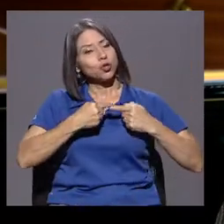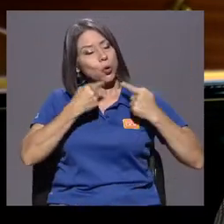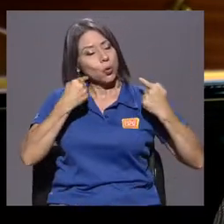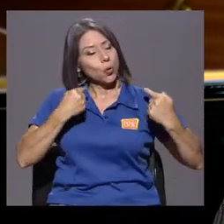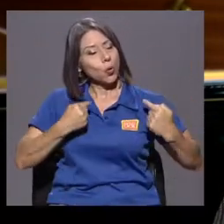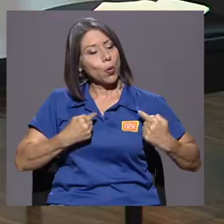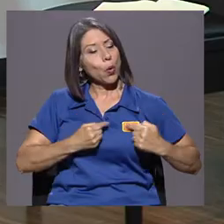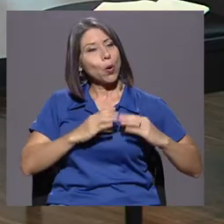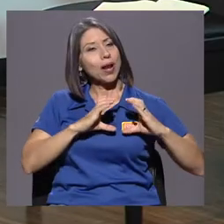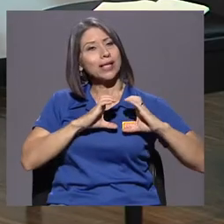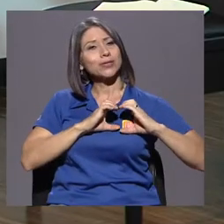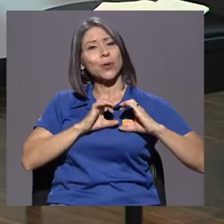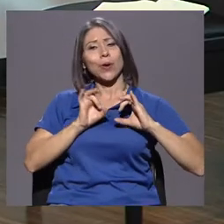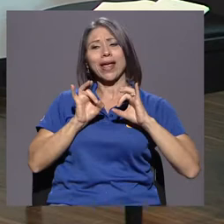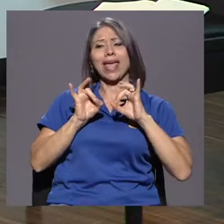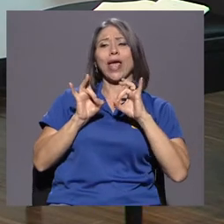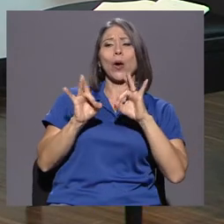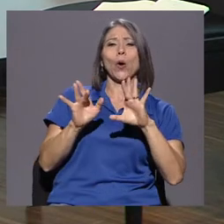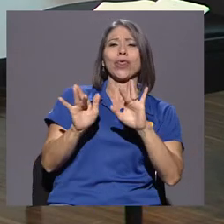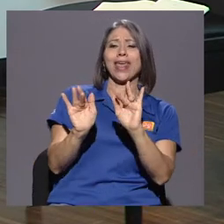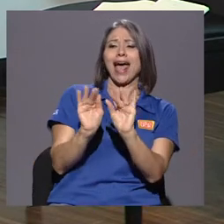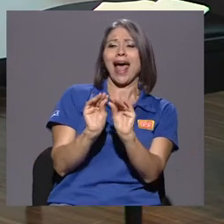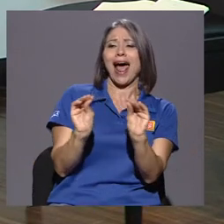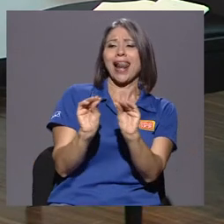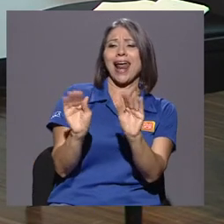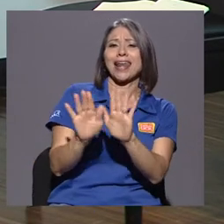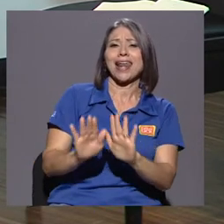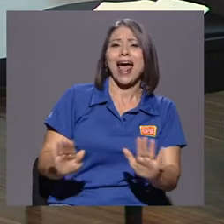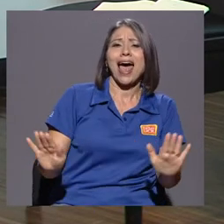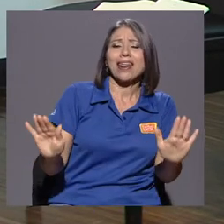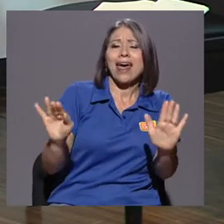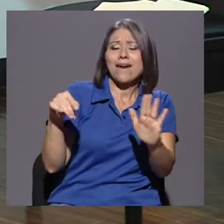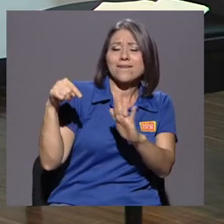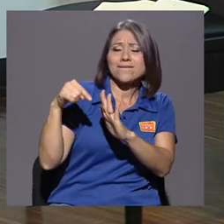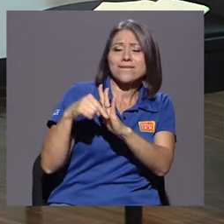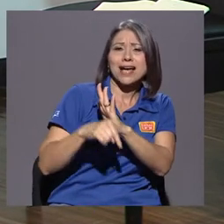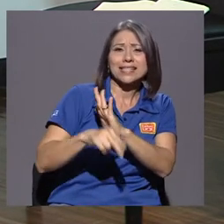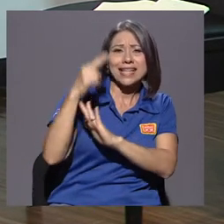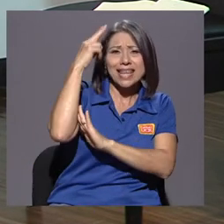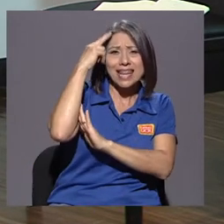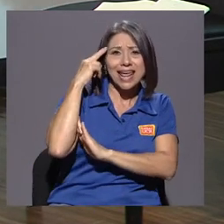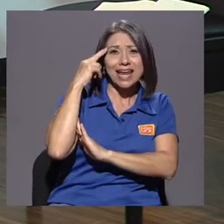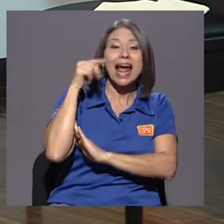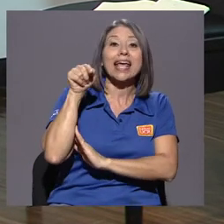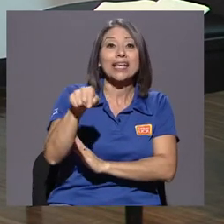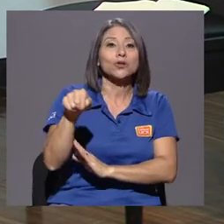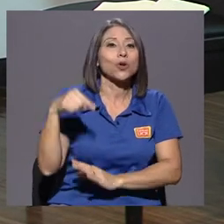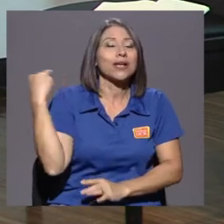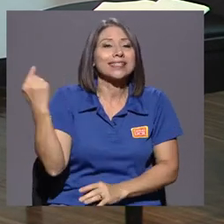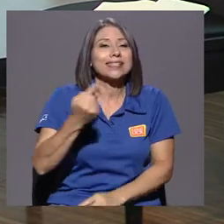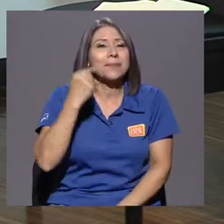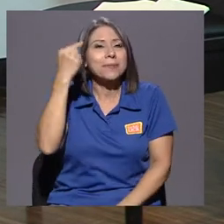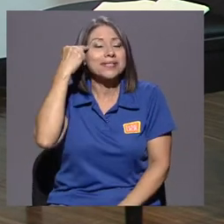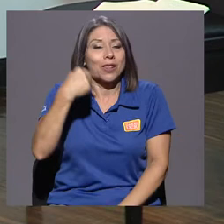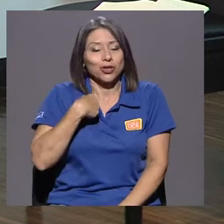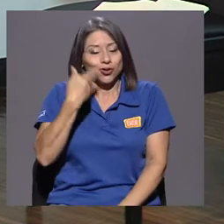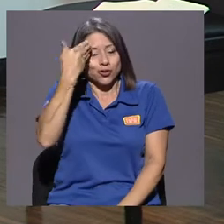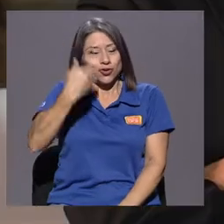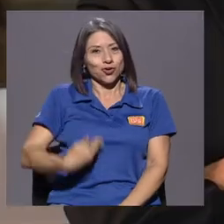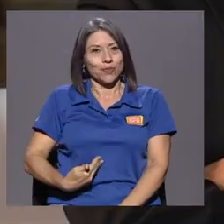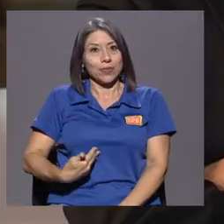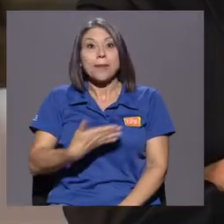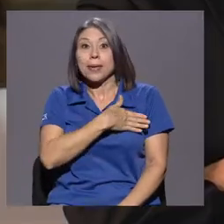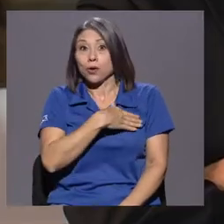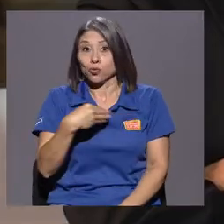negra y eso es lo que siempre he pensado que soy yo lo que es más es lo que me gustaría que pusieran en mi epitafio porque eso